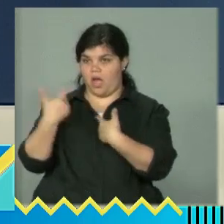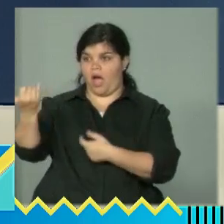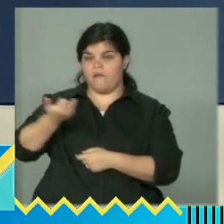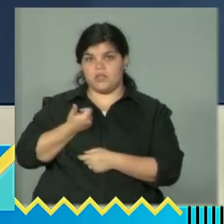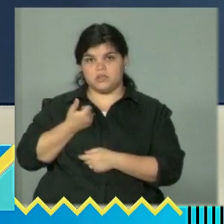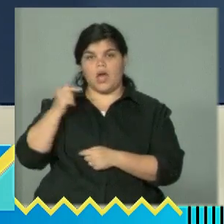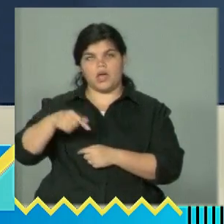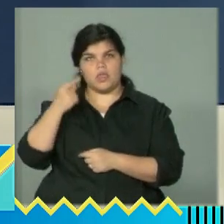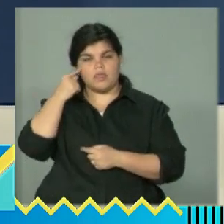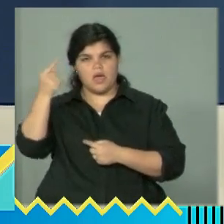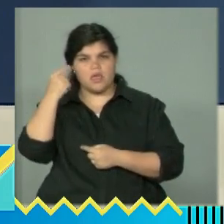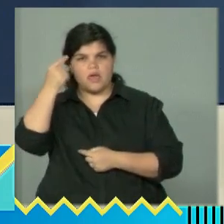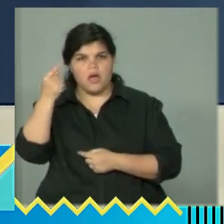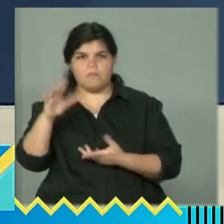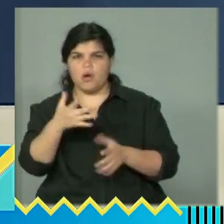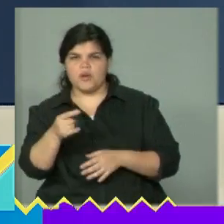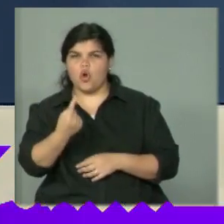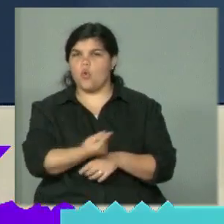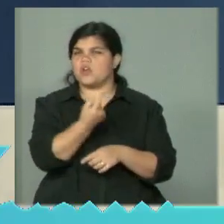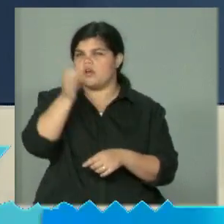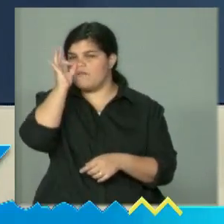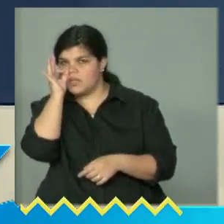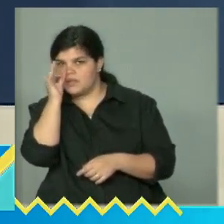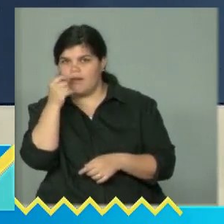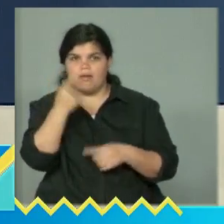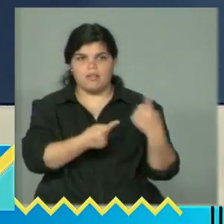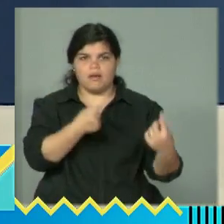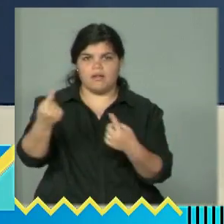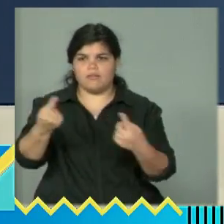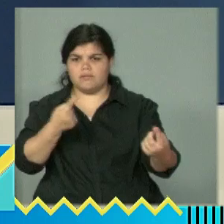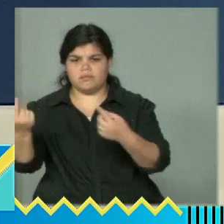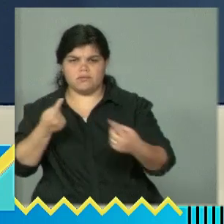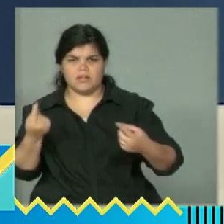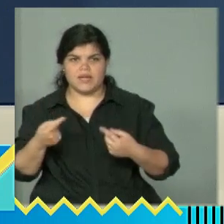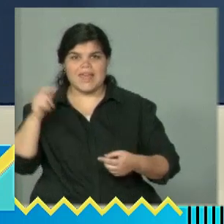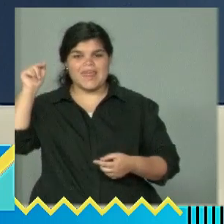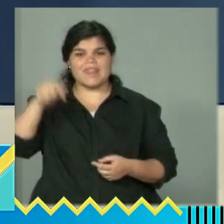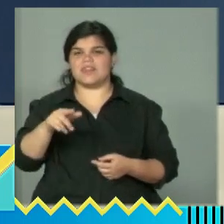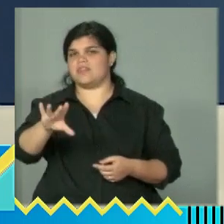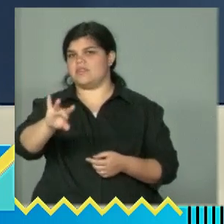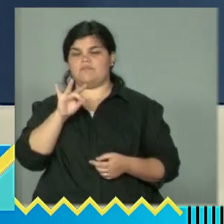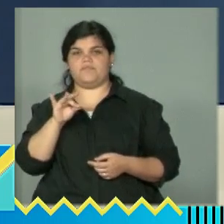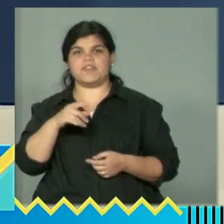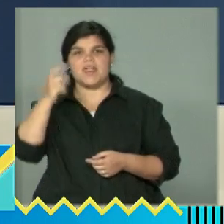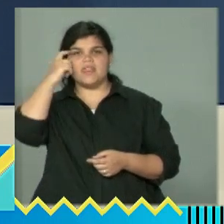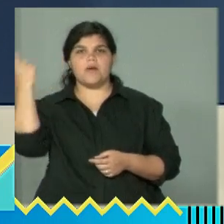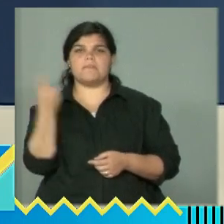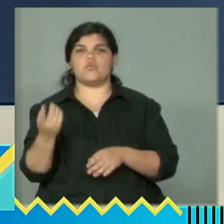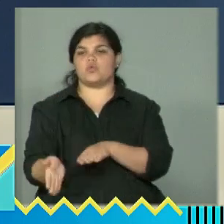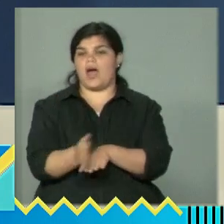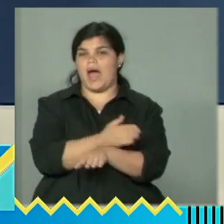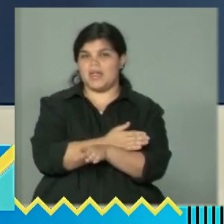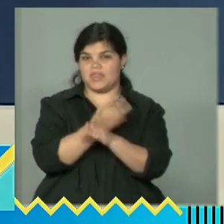a idear, y estuvimos como una hora y veinte diciendo, bueno, este es nuestro proyecto. 10 minutos antes de presentar,